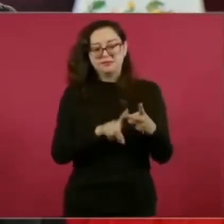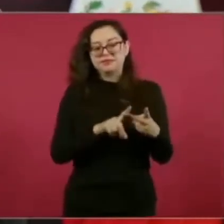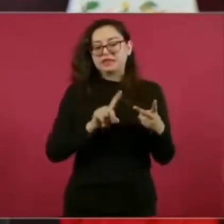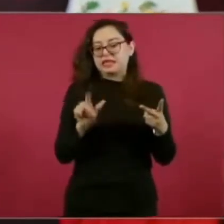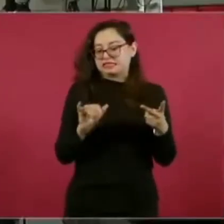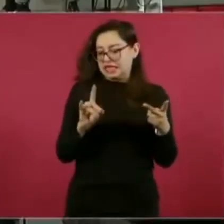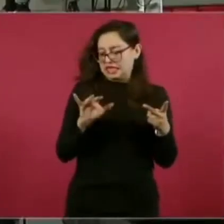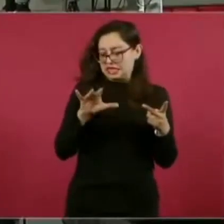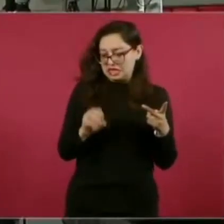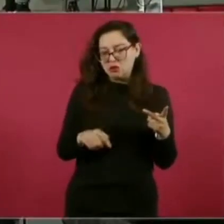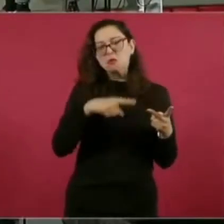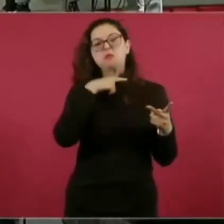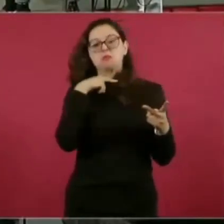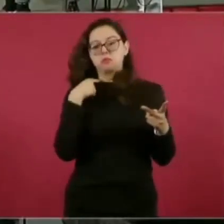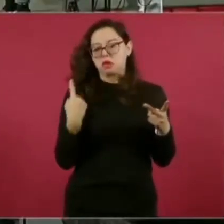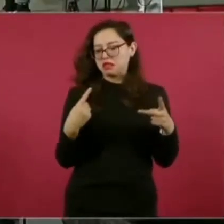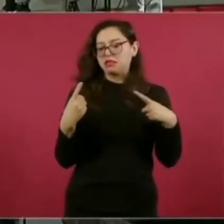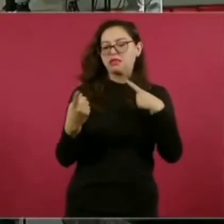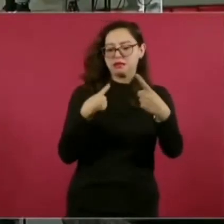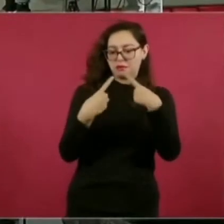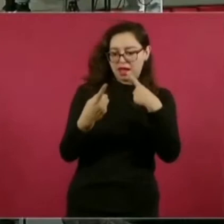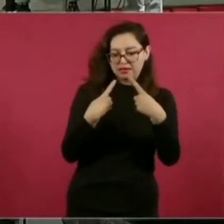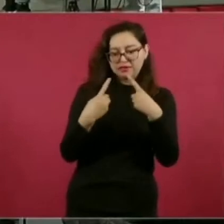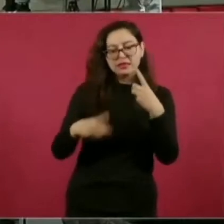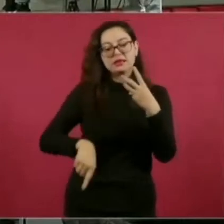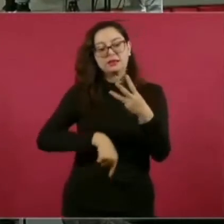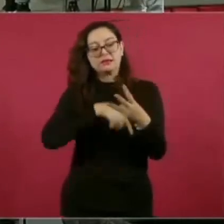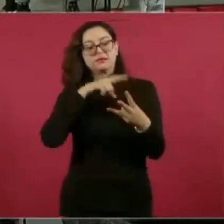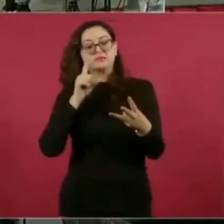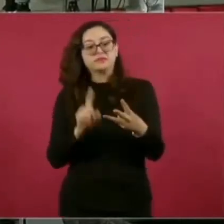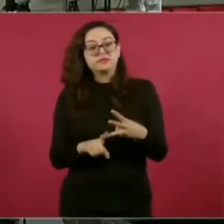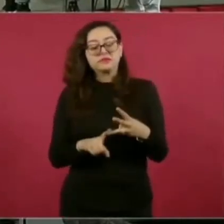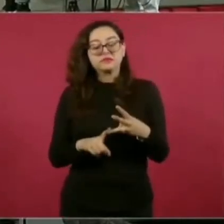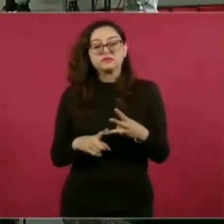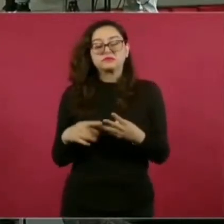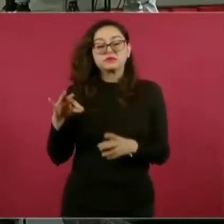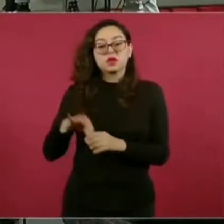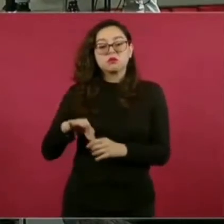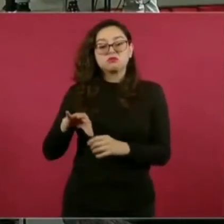Y viene la elección y barre.